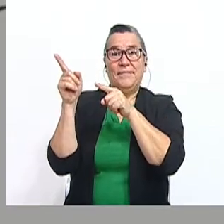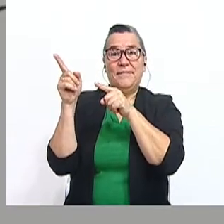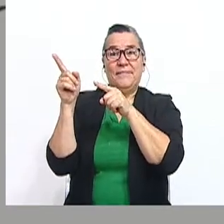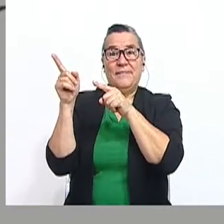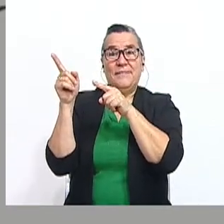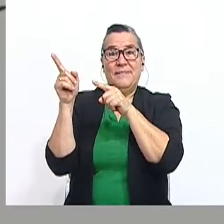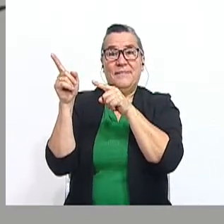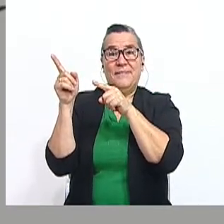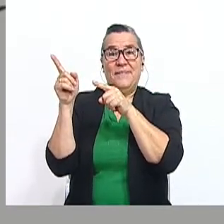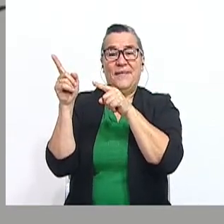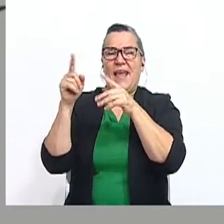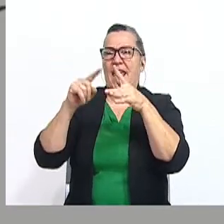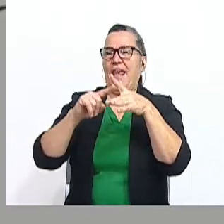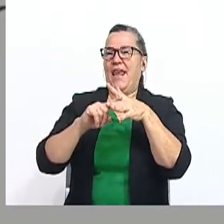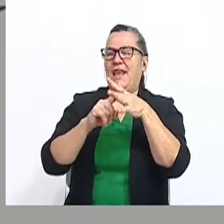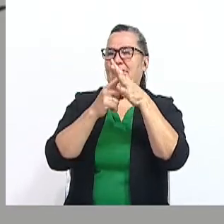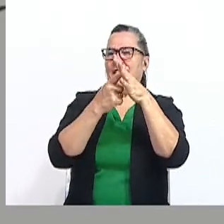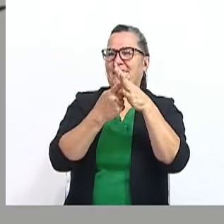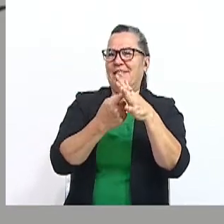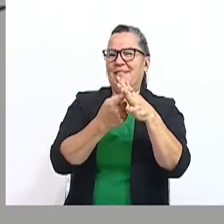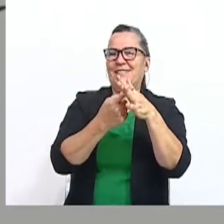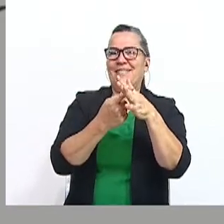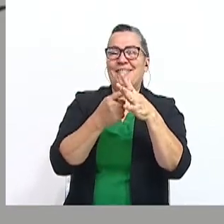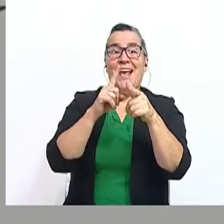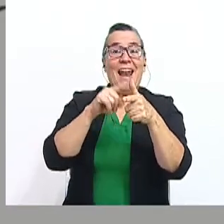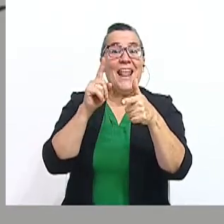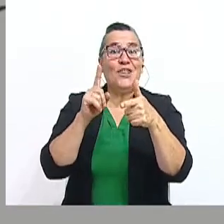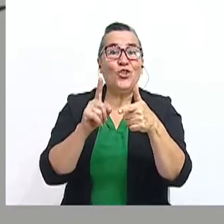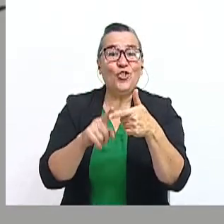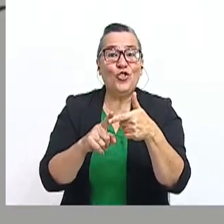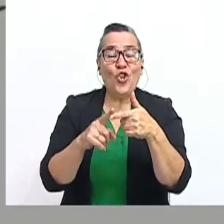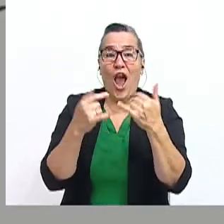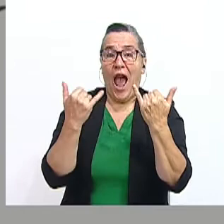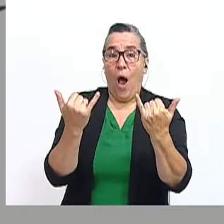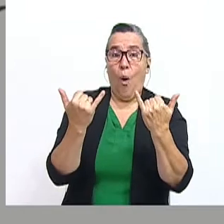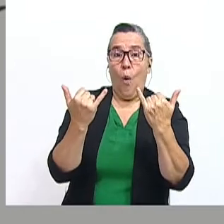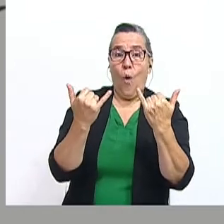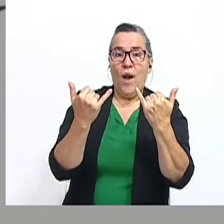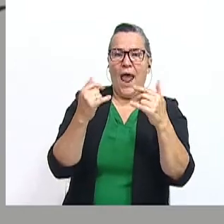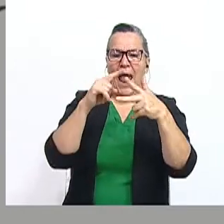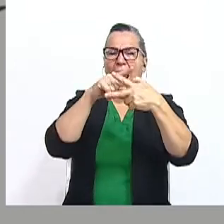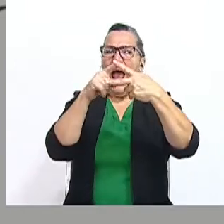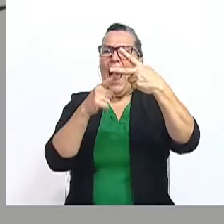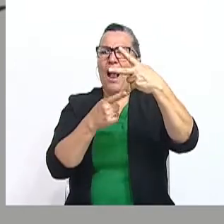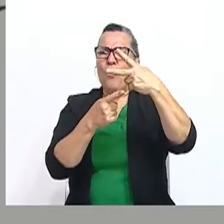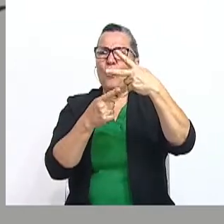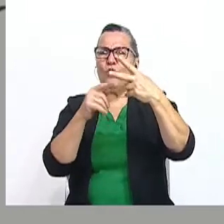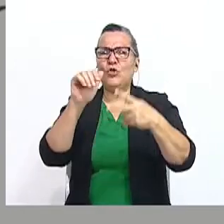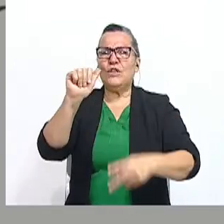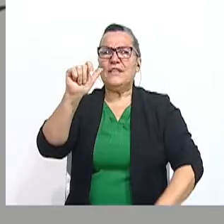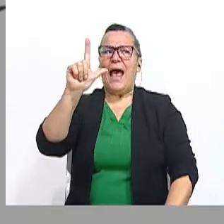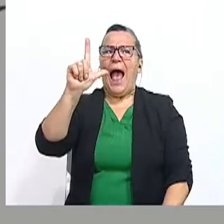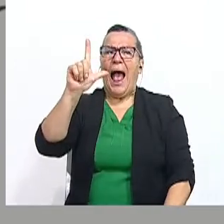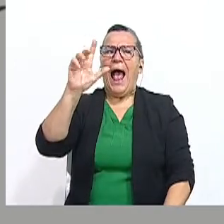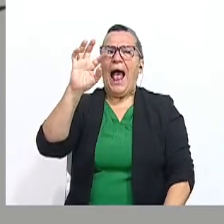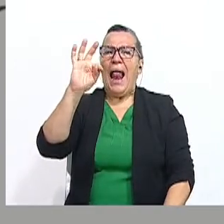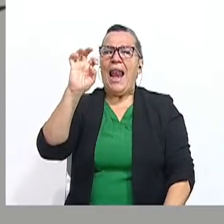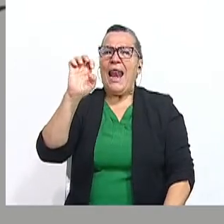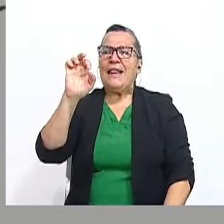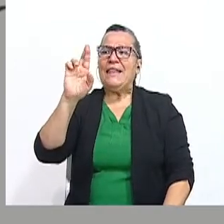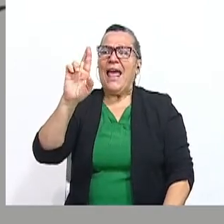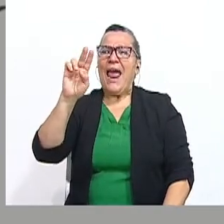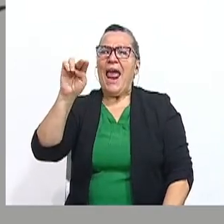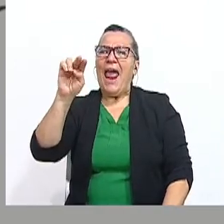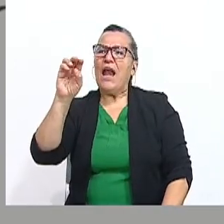a iniciar. Entonces, vamos ahora con los ángulos que conocemos alternos internos. Ustedes me